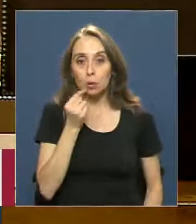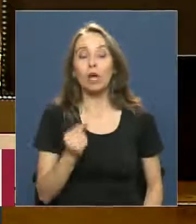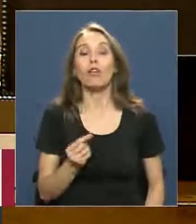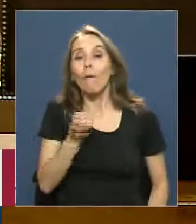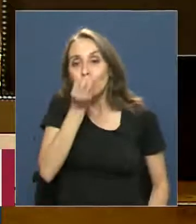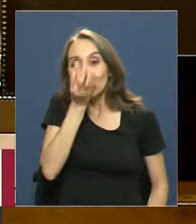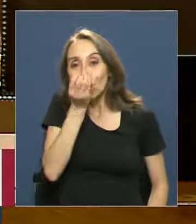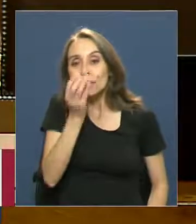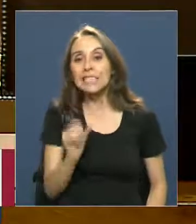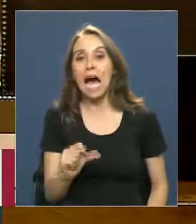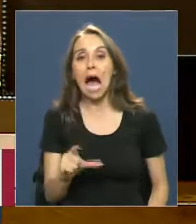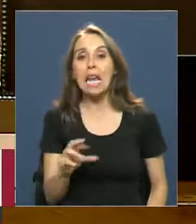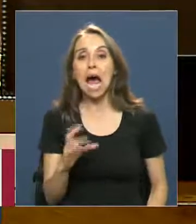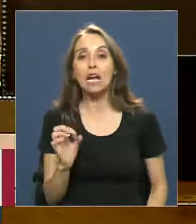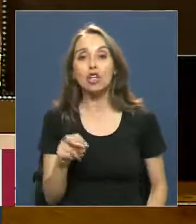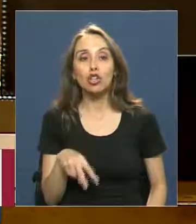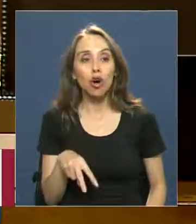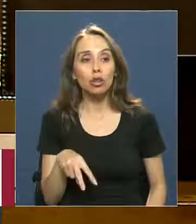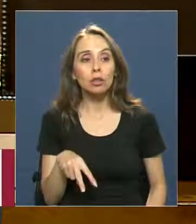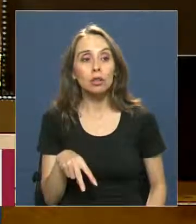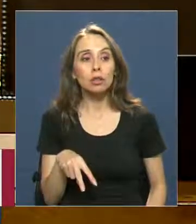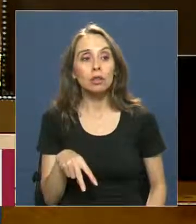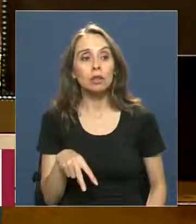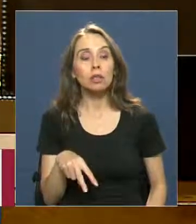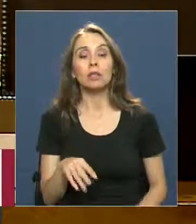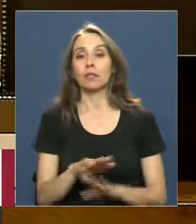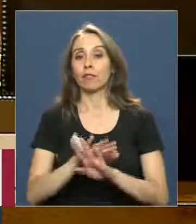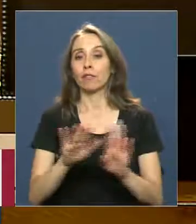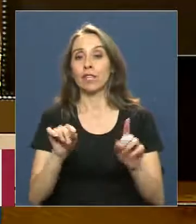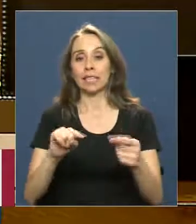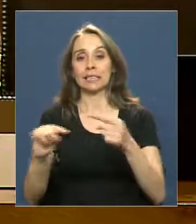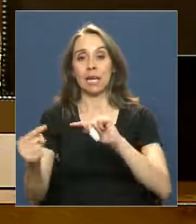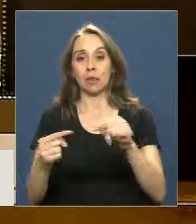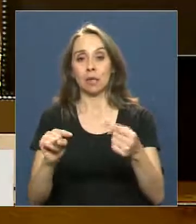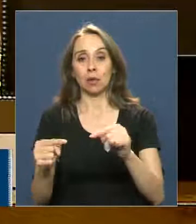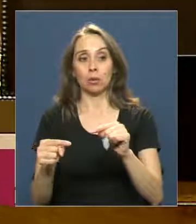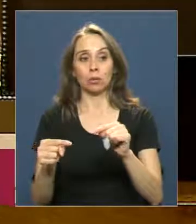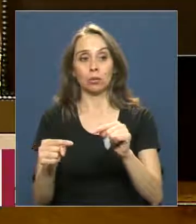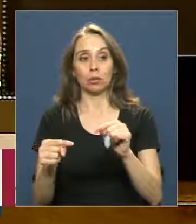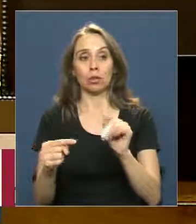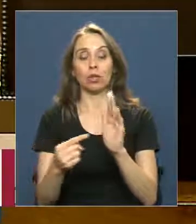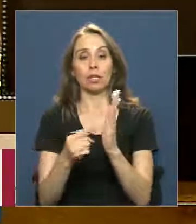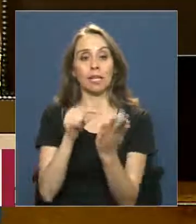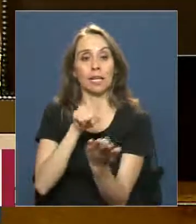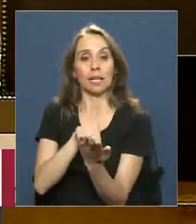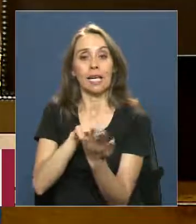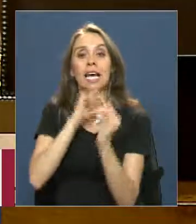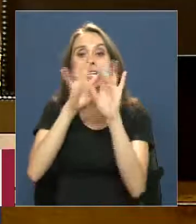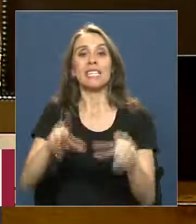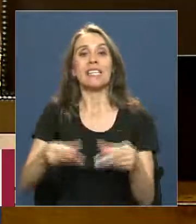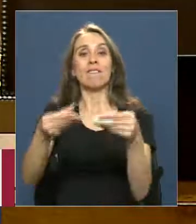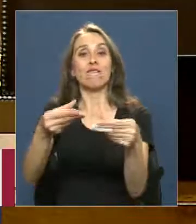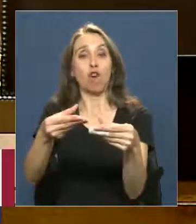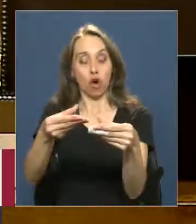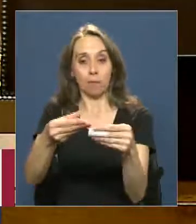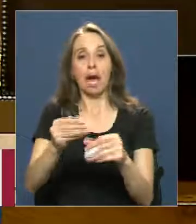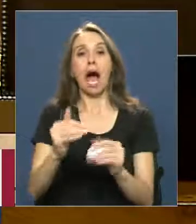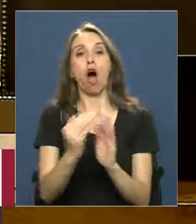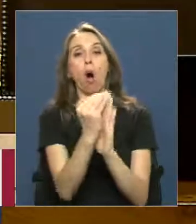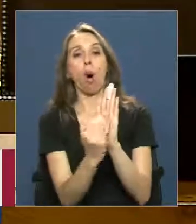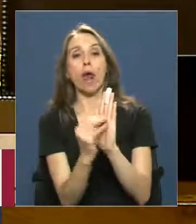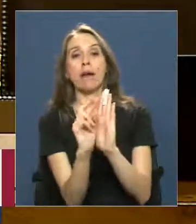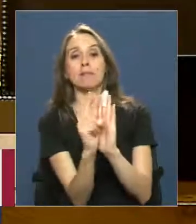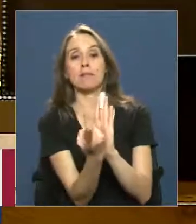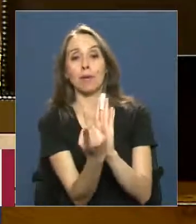Alarcón. Entonces, lo deseamos, se pone término al debate de este informe. Pasamos en segundo lugar